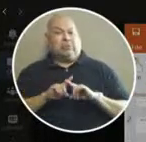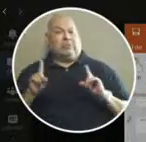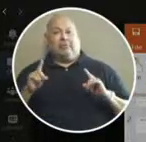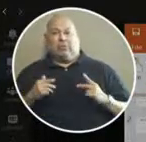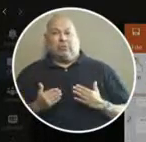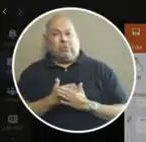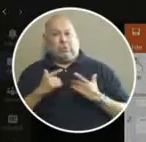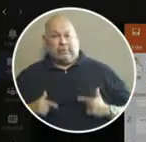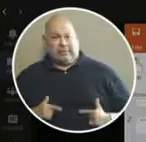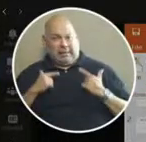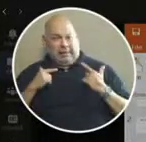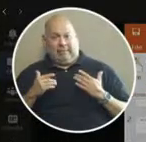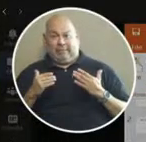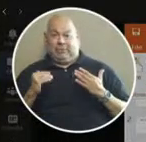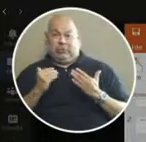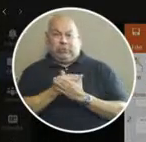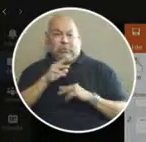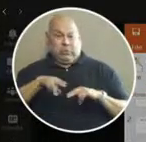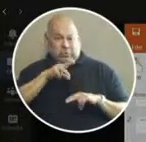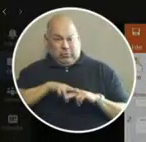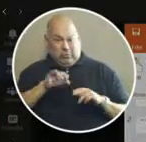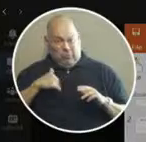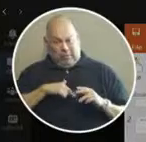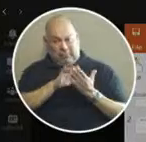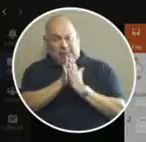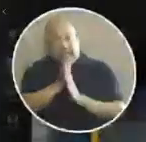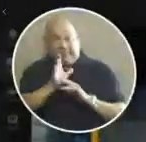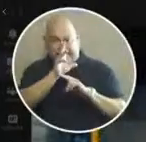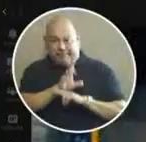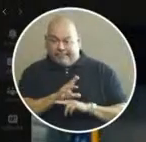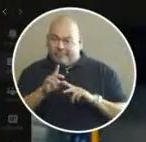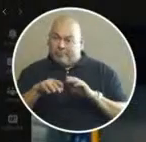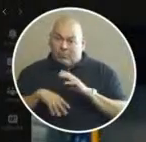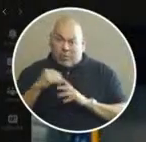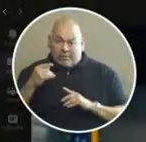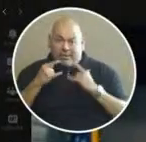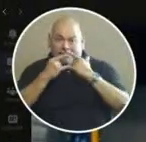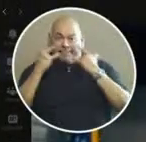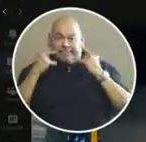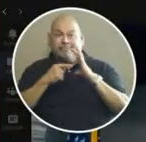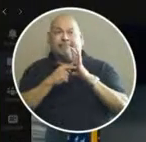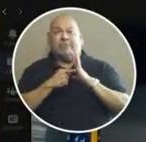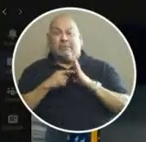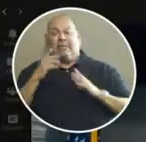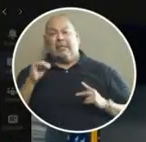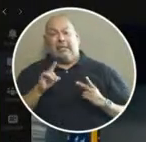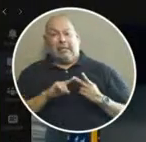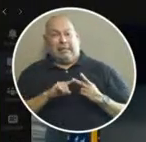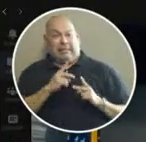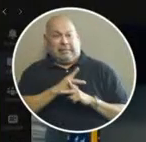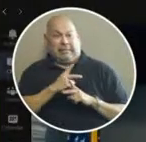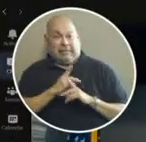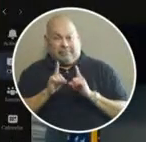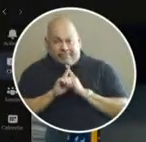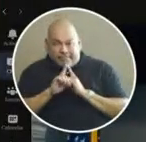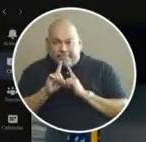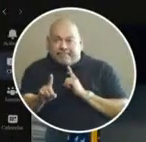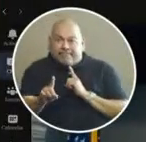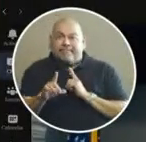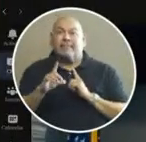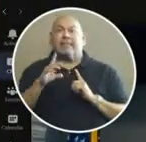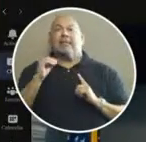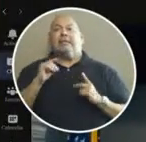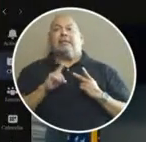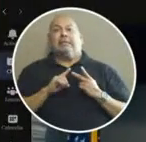cual tenemos que ponernos nuestra máscara cuando salgamos, mantener nuestra sana